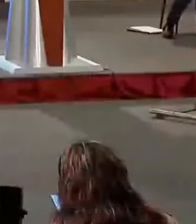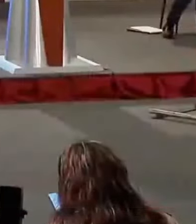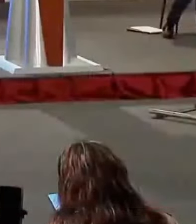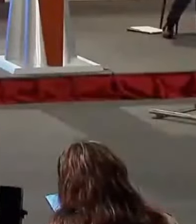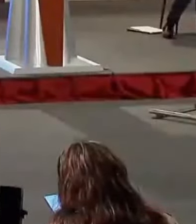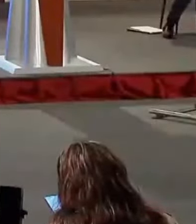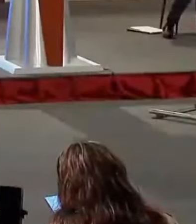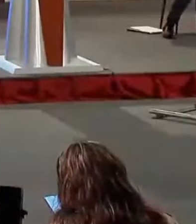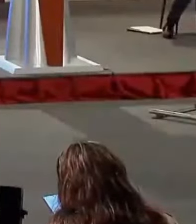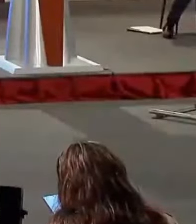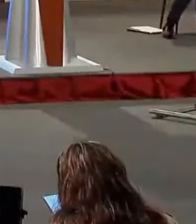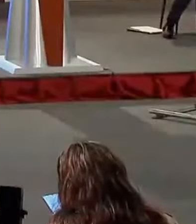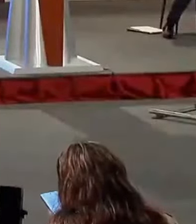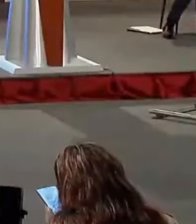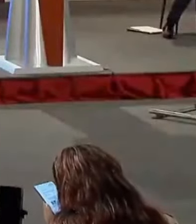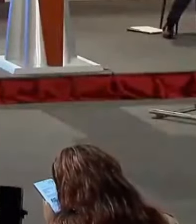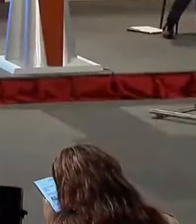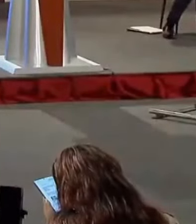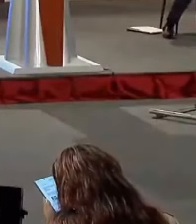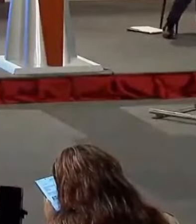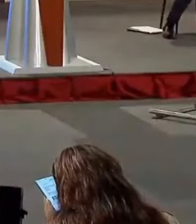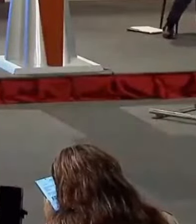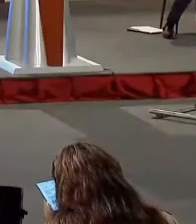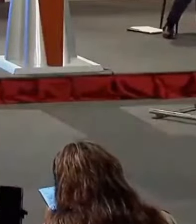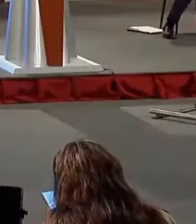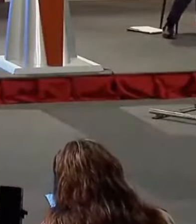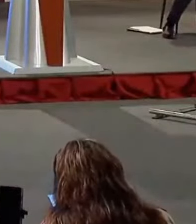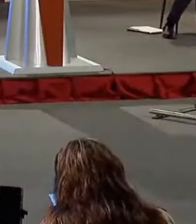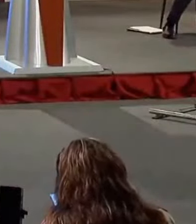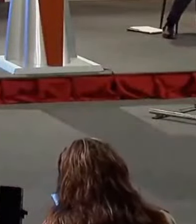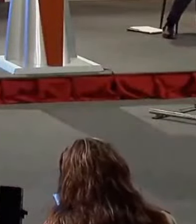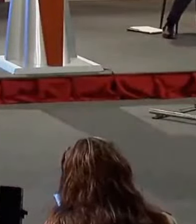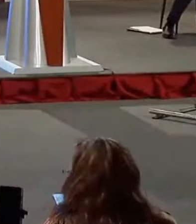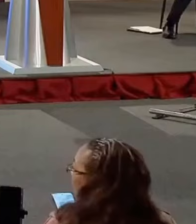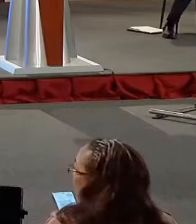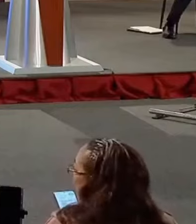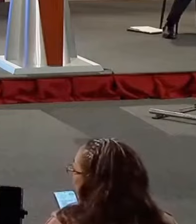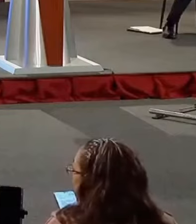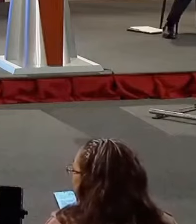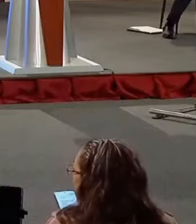Es ya Jesús. Ah, no, yo pensaba que era otro.